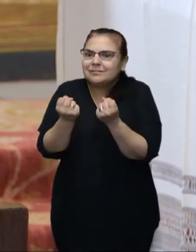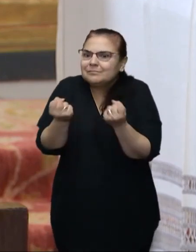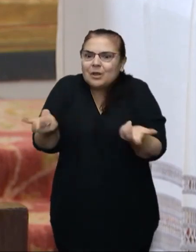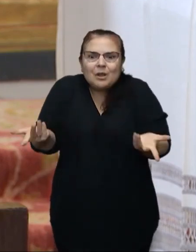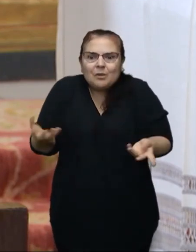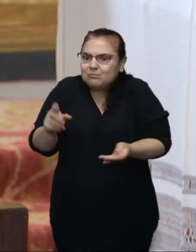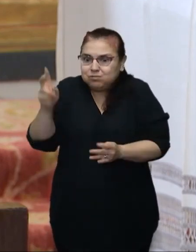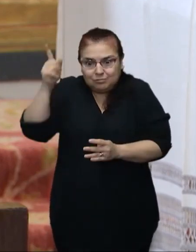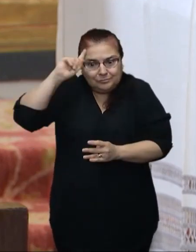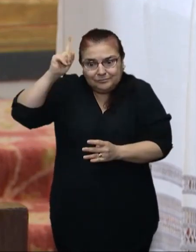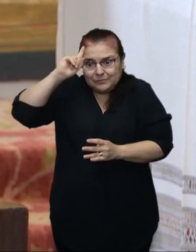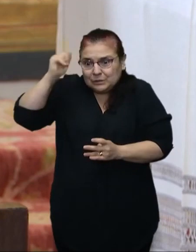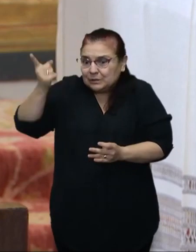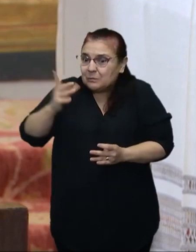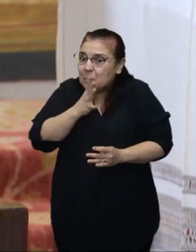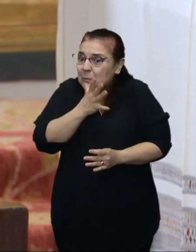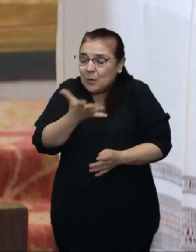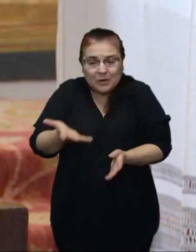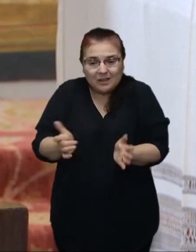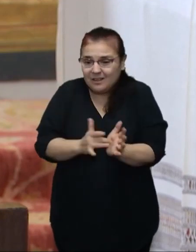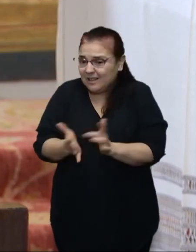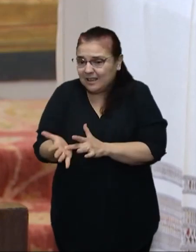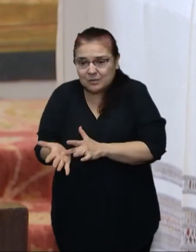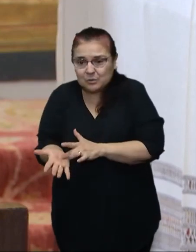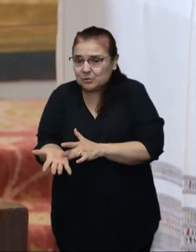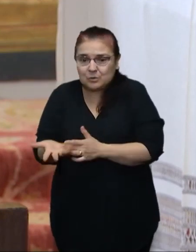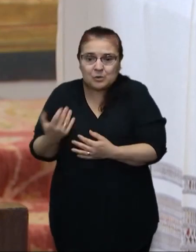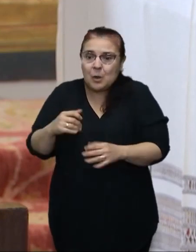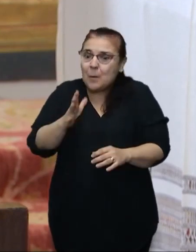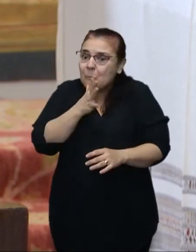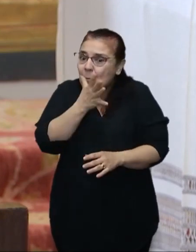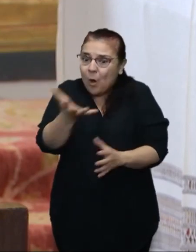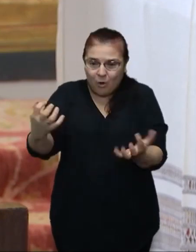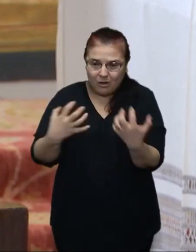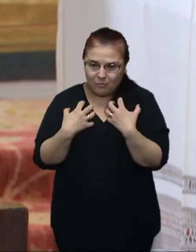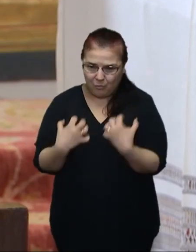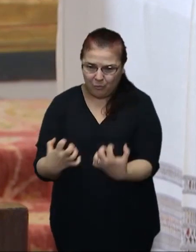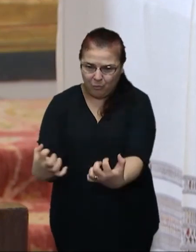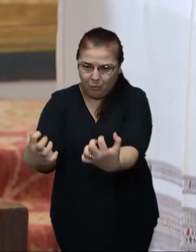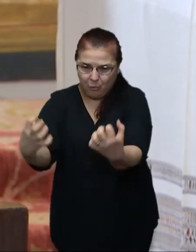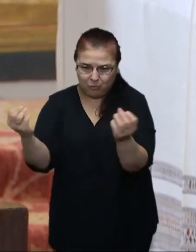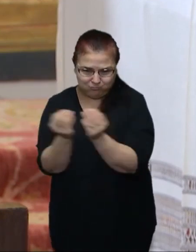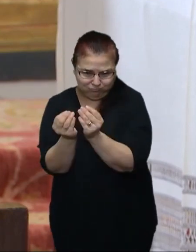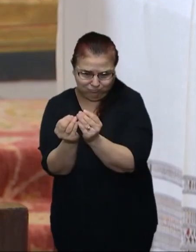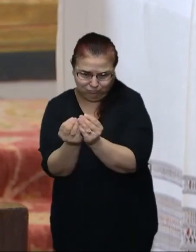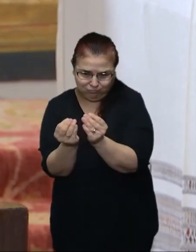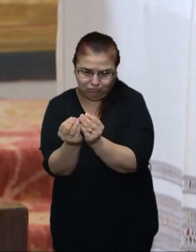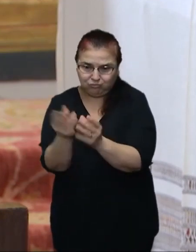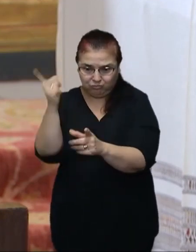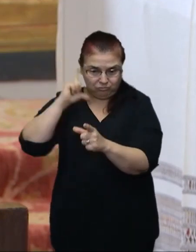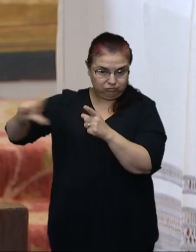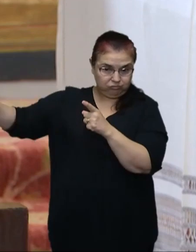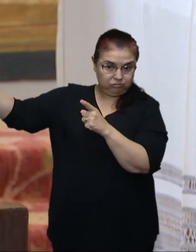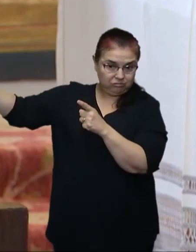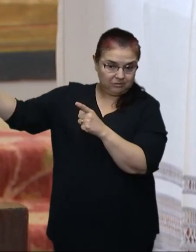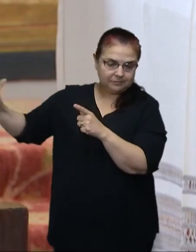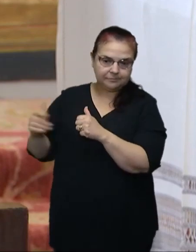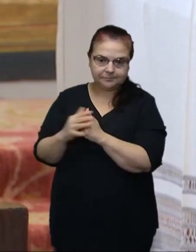era, porque Jesús, a causa del gentío que había en aquel sitio, se había